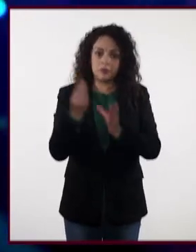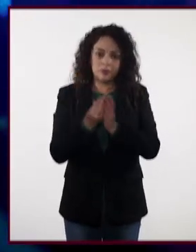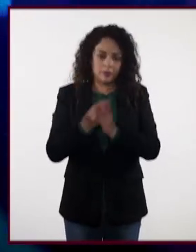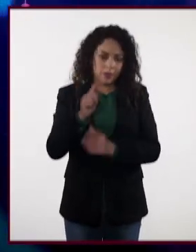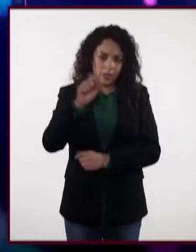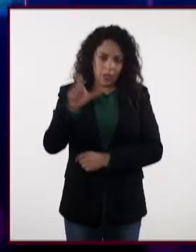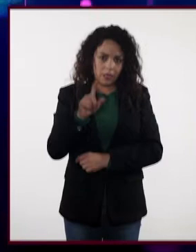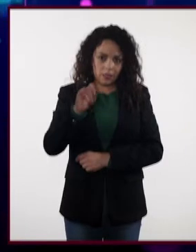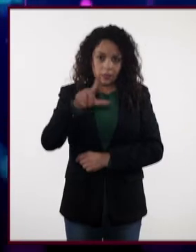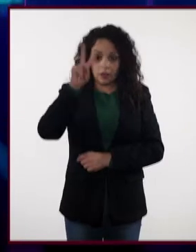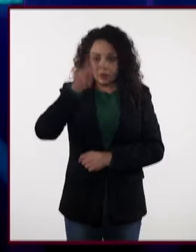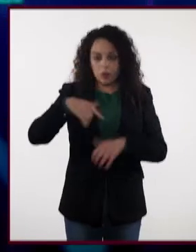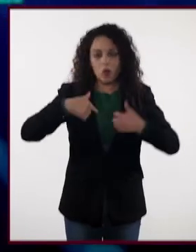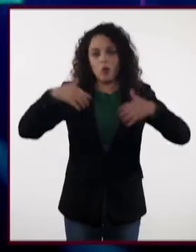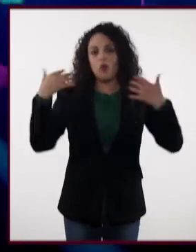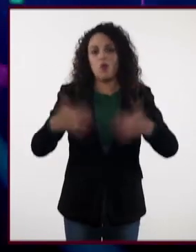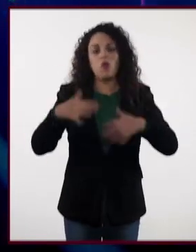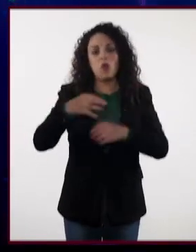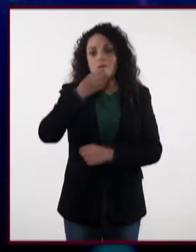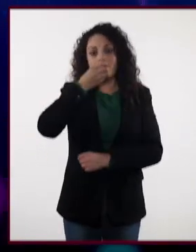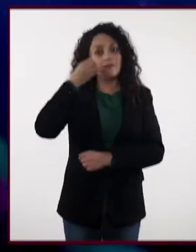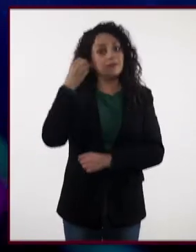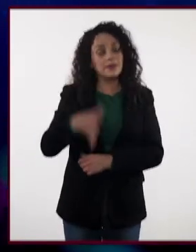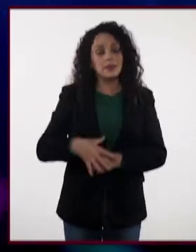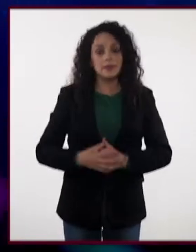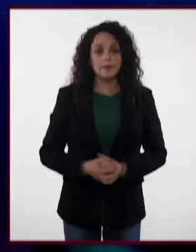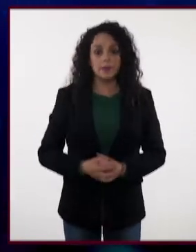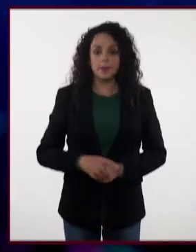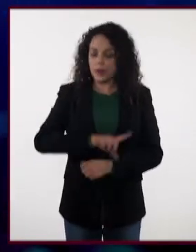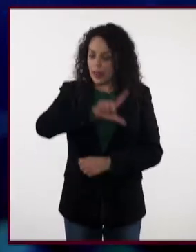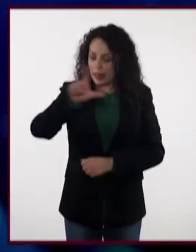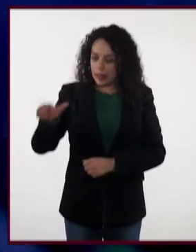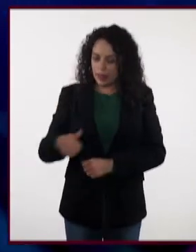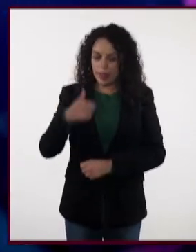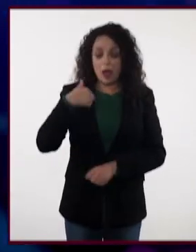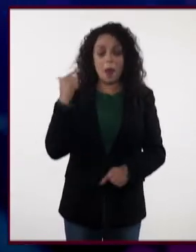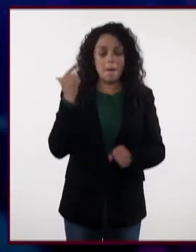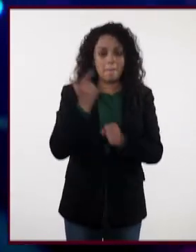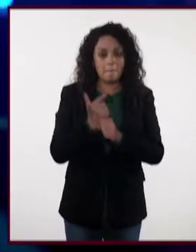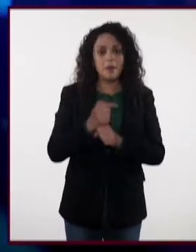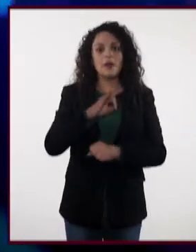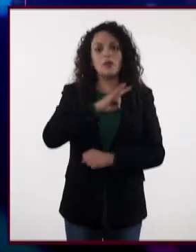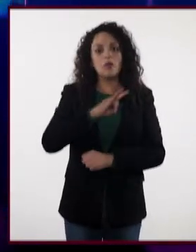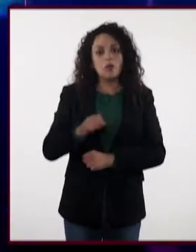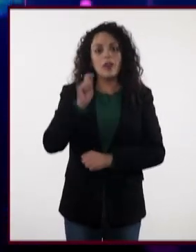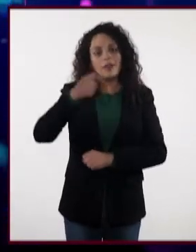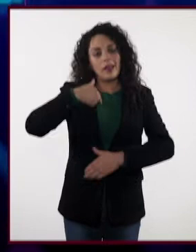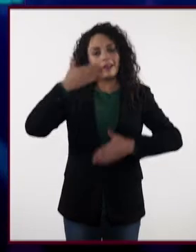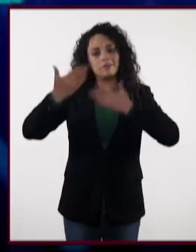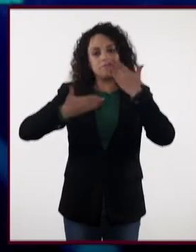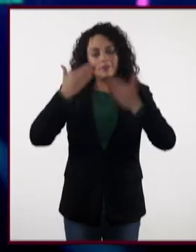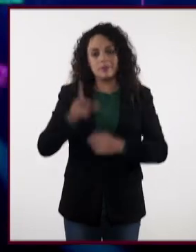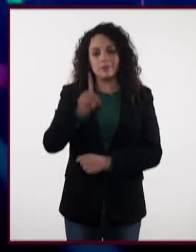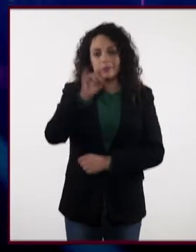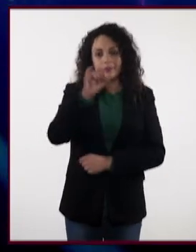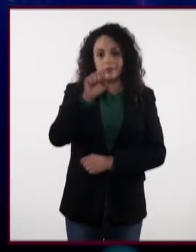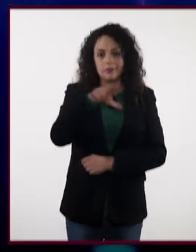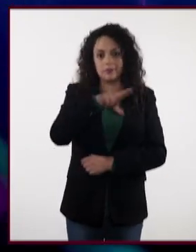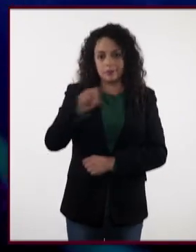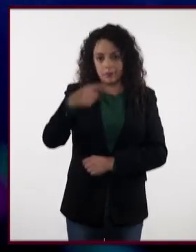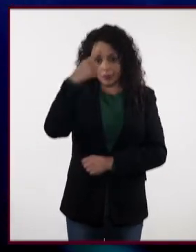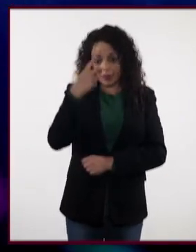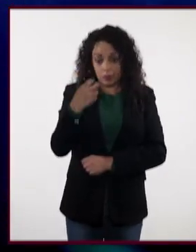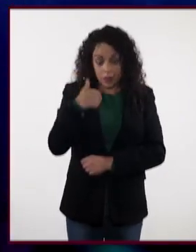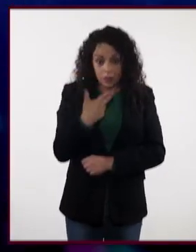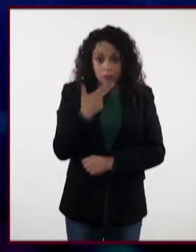pareció realmente fascinante. Y con el tiempo descubrí que podía estudiar diseño y que podía hacer justo esta herramienta,